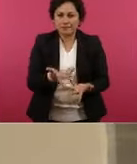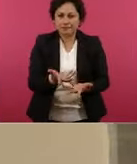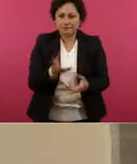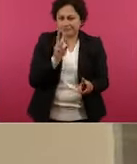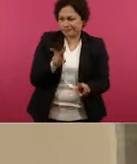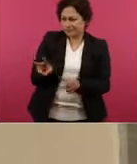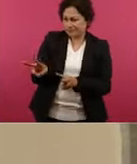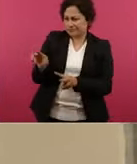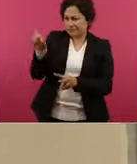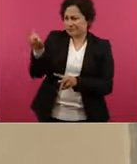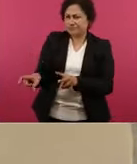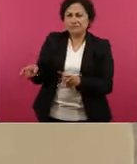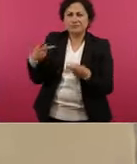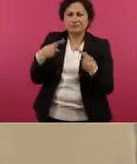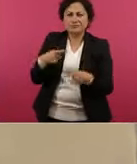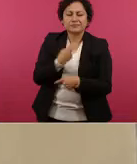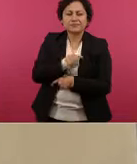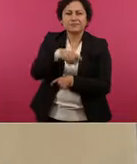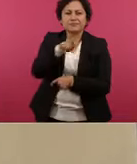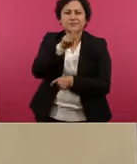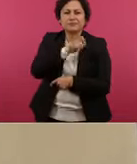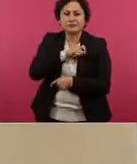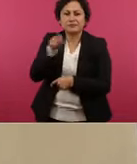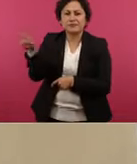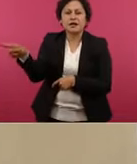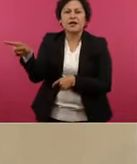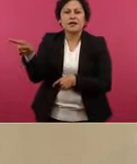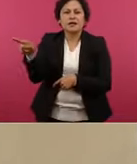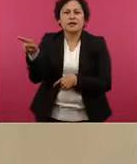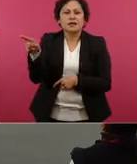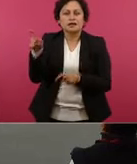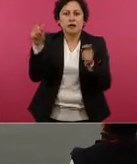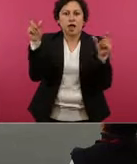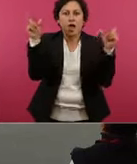renovaba y se les iluminaba el corazón,